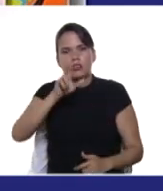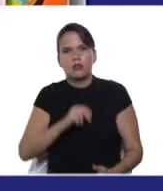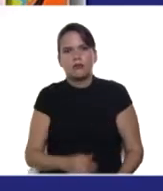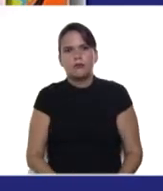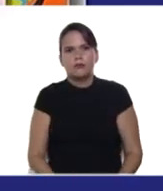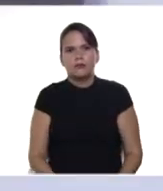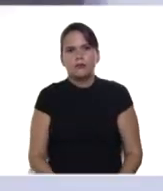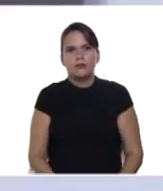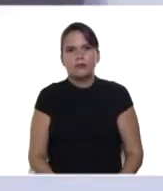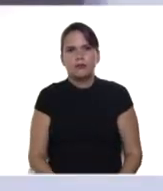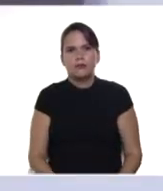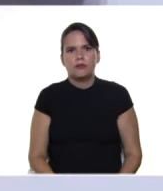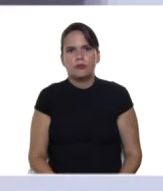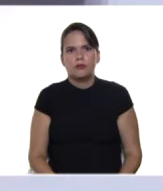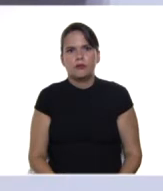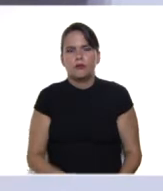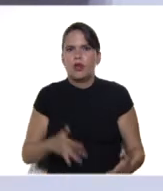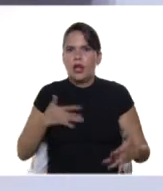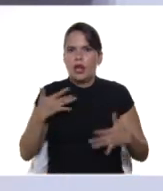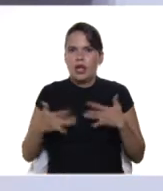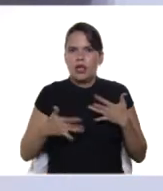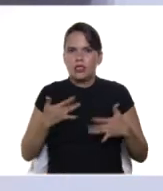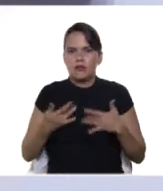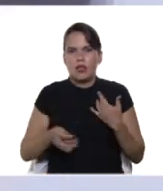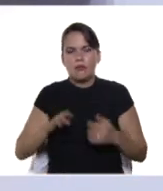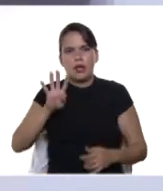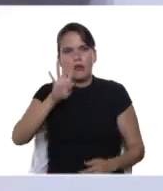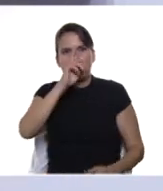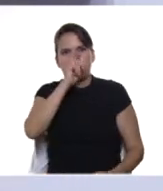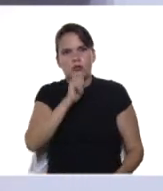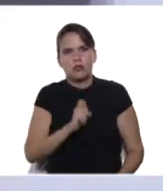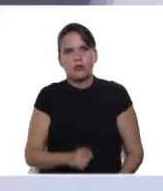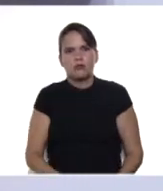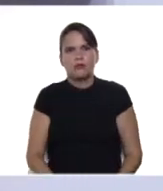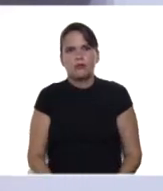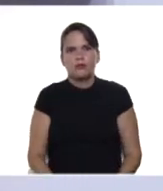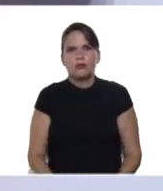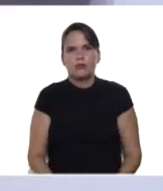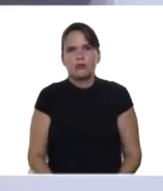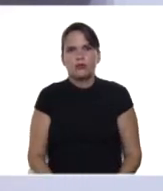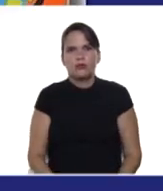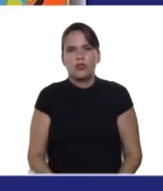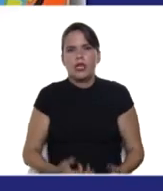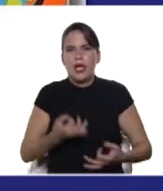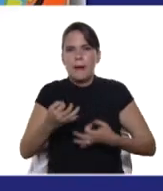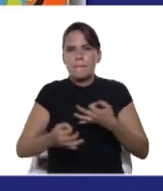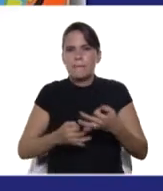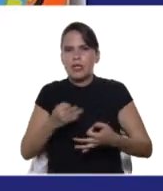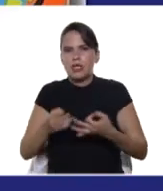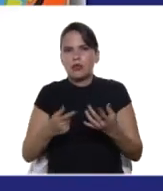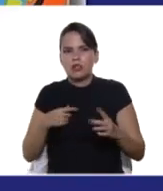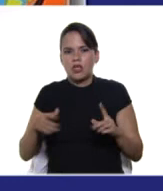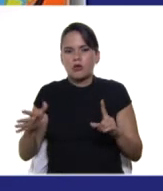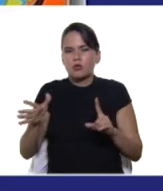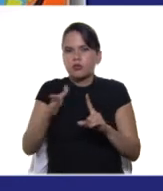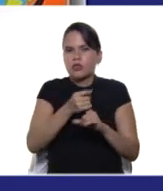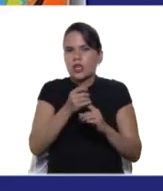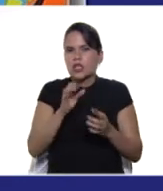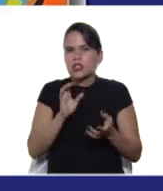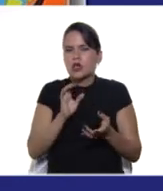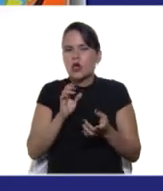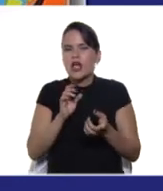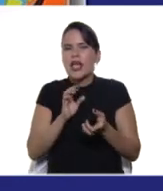Ahora, pasemos a las actividades para cuarto año. Defina coordenadas geográficas, que es